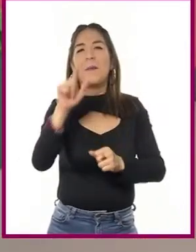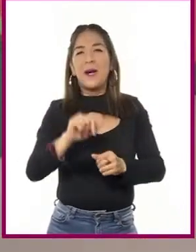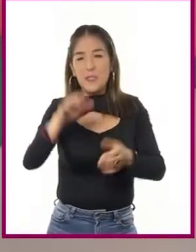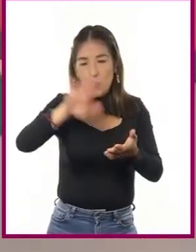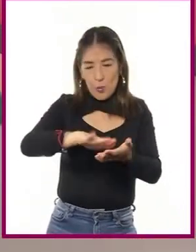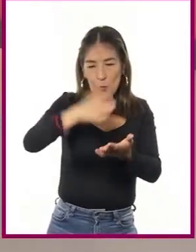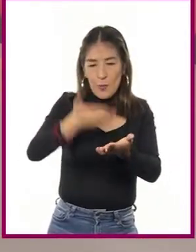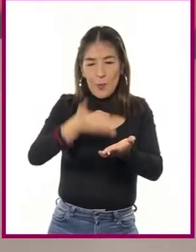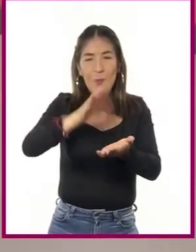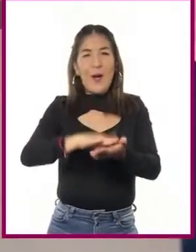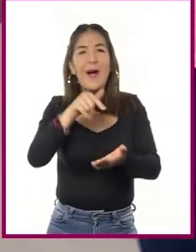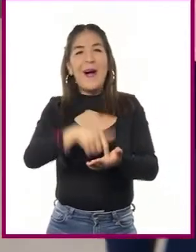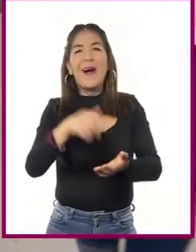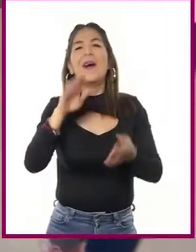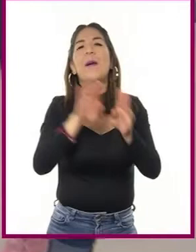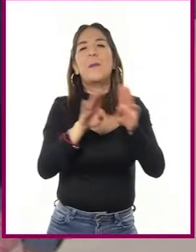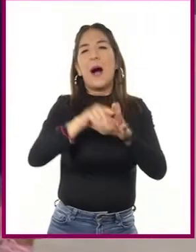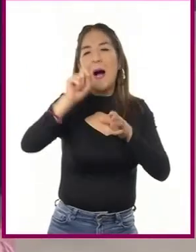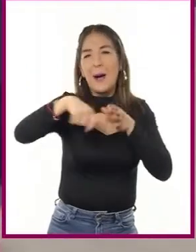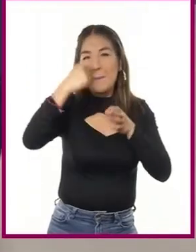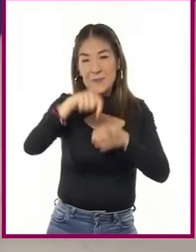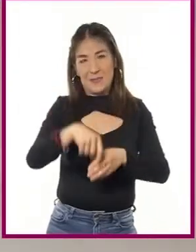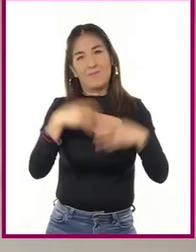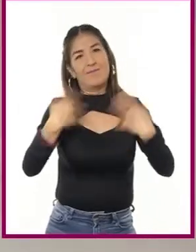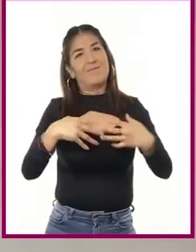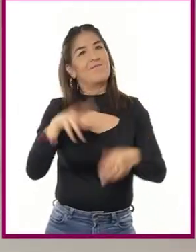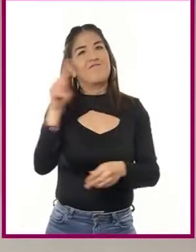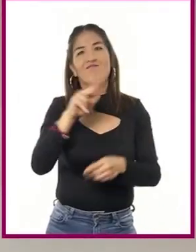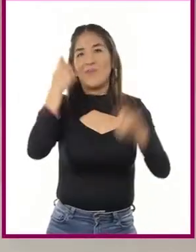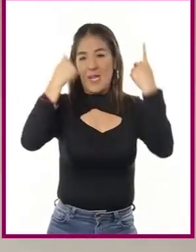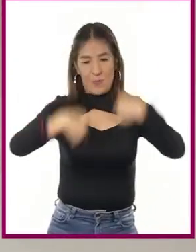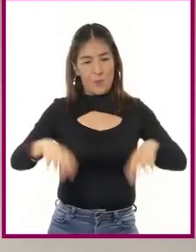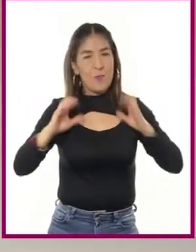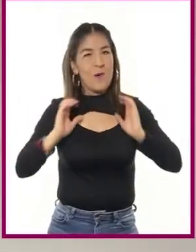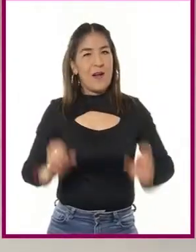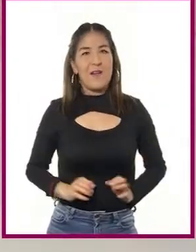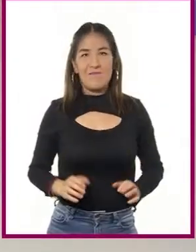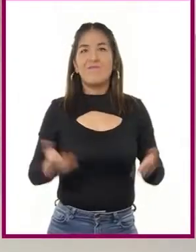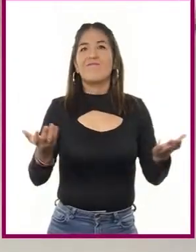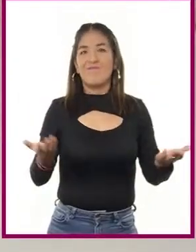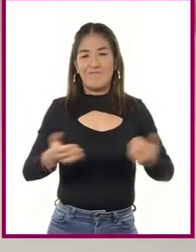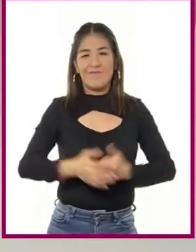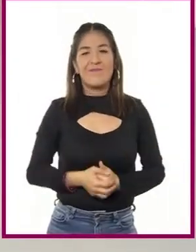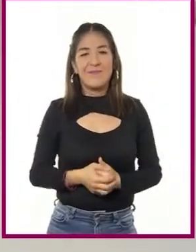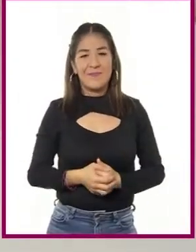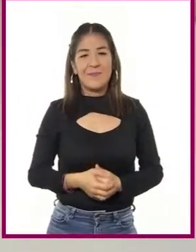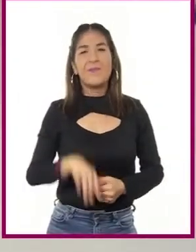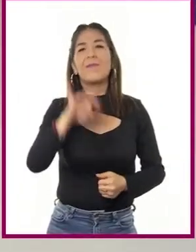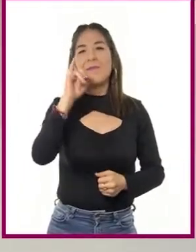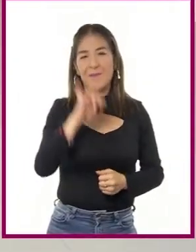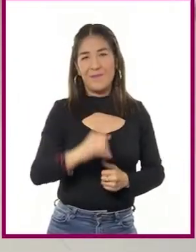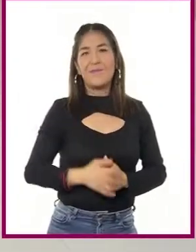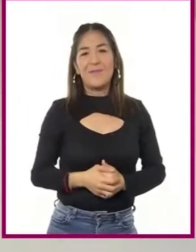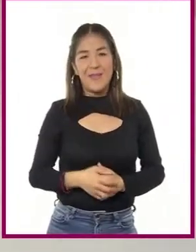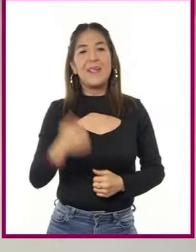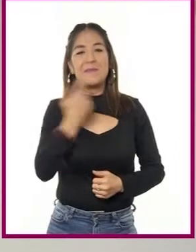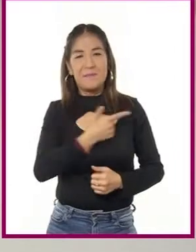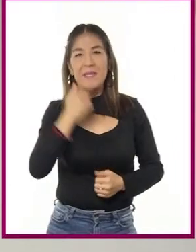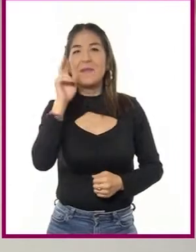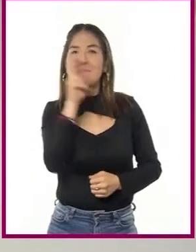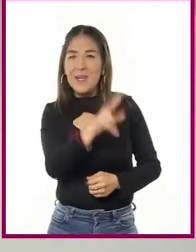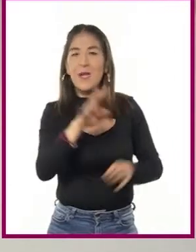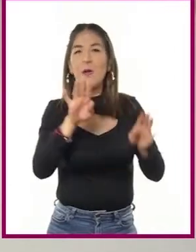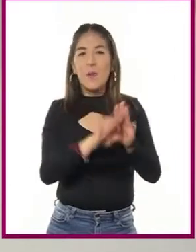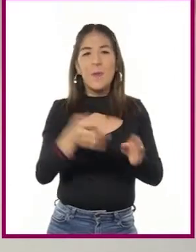sabrosa, nos aportan los nutrimentos de alto valor que nuestro cuerpo necesita. Me alegra verte con ese entusiasmo